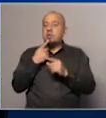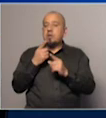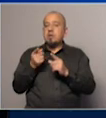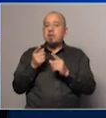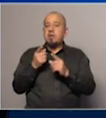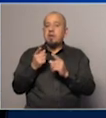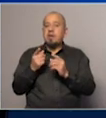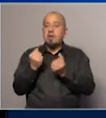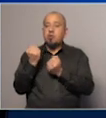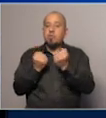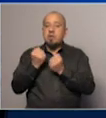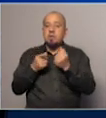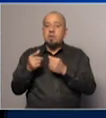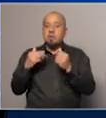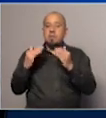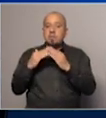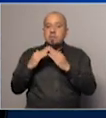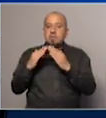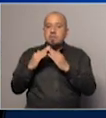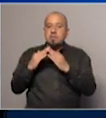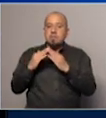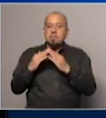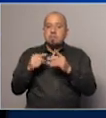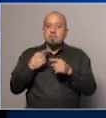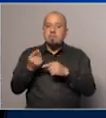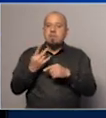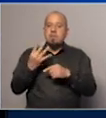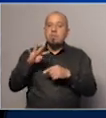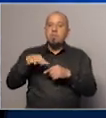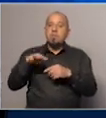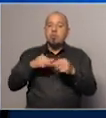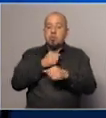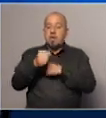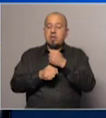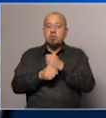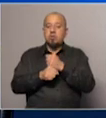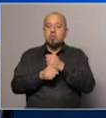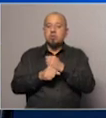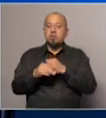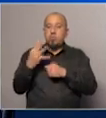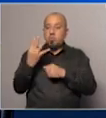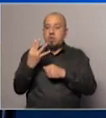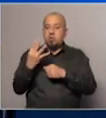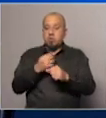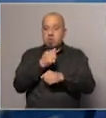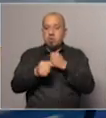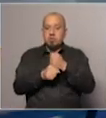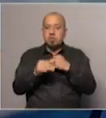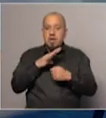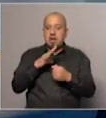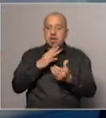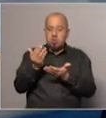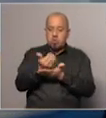esto en vivienda se va a ver en los próximos cuatro años entonces nosotros podemos ya afirmar que hay un recorte